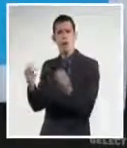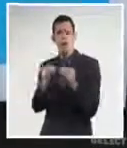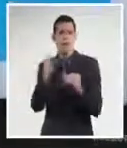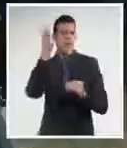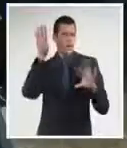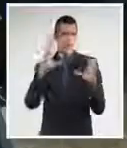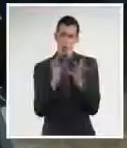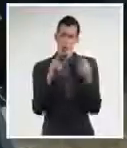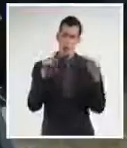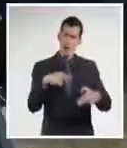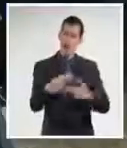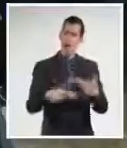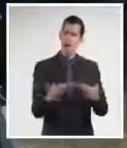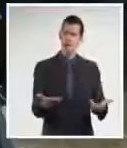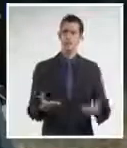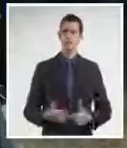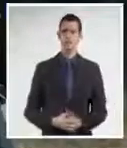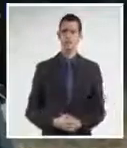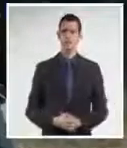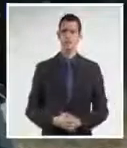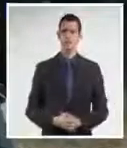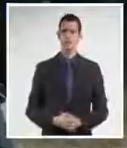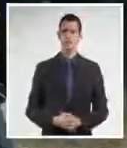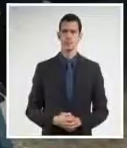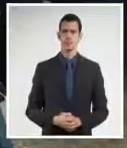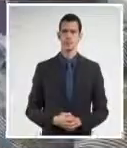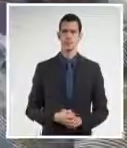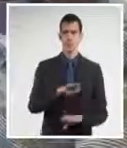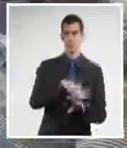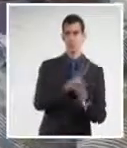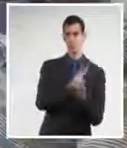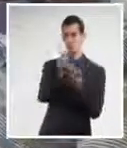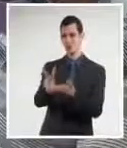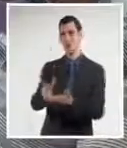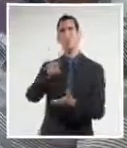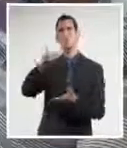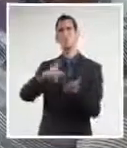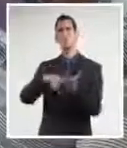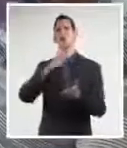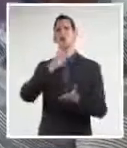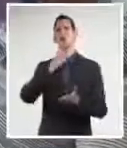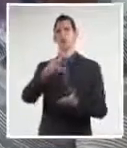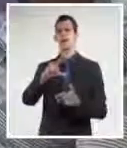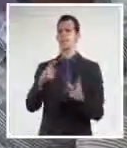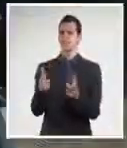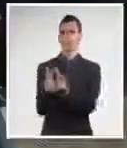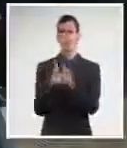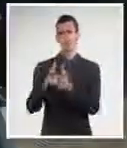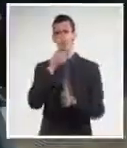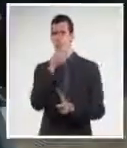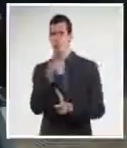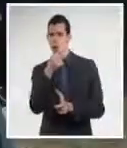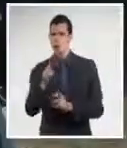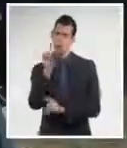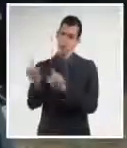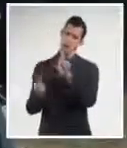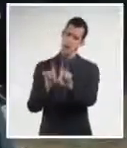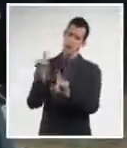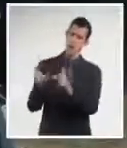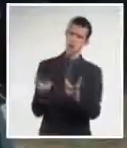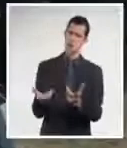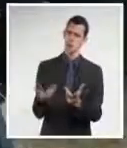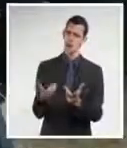Delegación Espirituana de la Unión de Periodistas de Cuba, Polanco se interesó por las preocupaciones del gremio en la provincia y resaltó la maestría en Ciencias